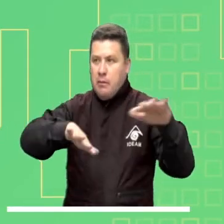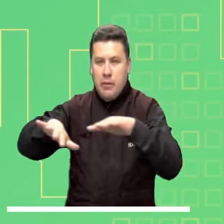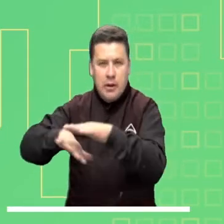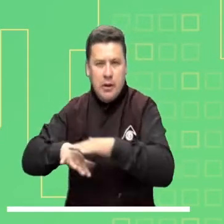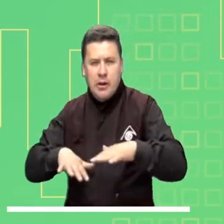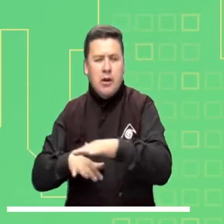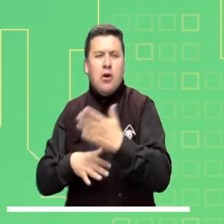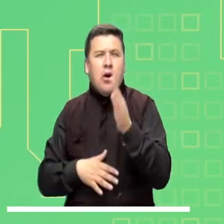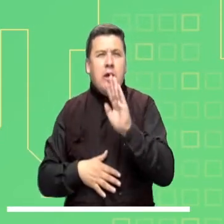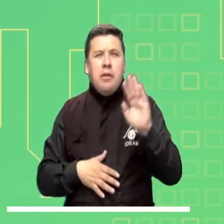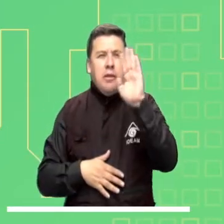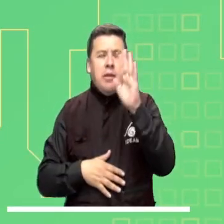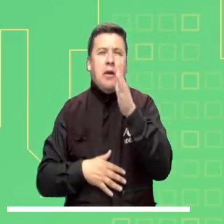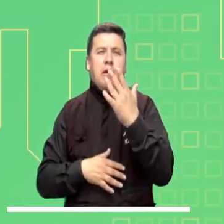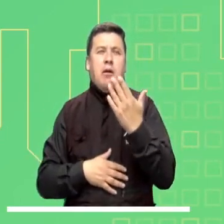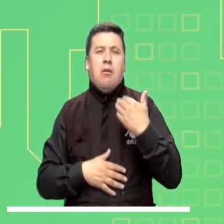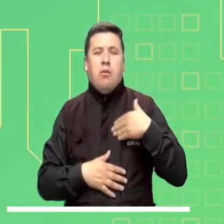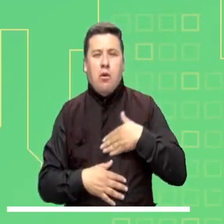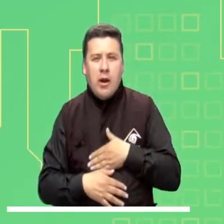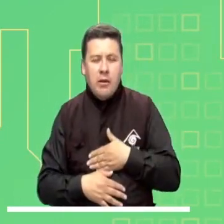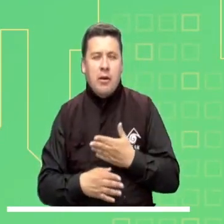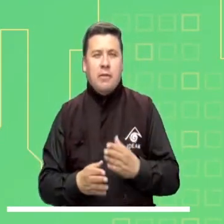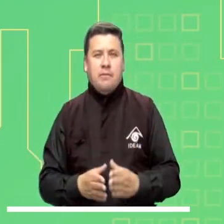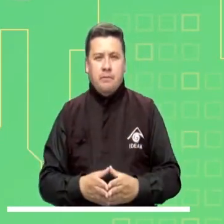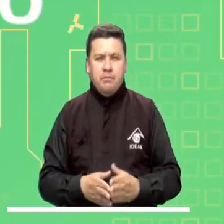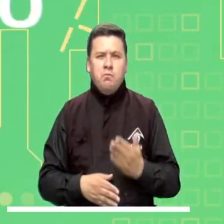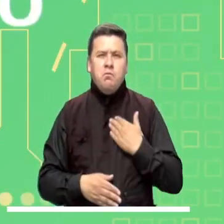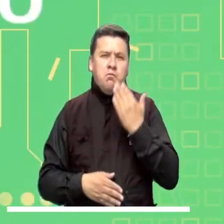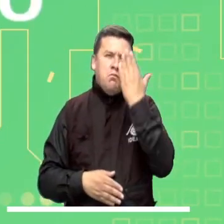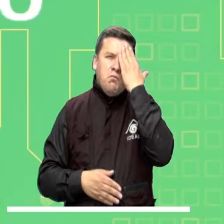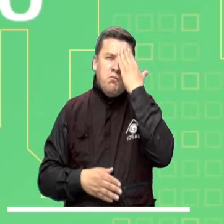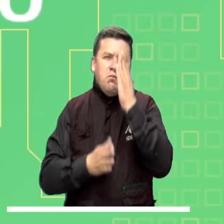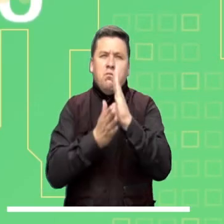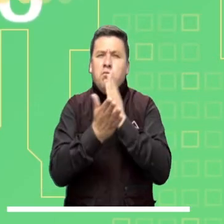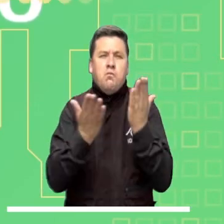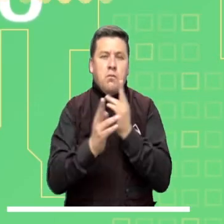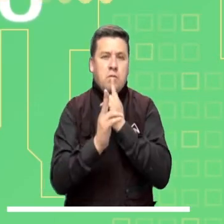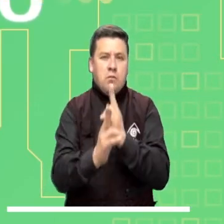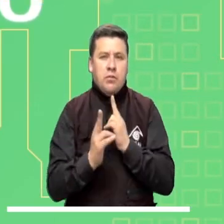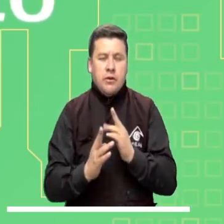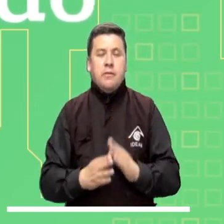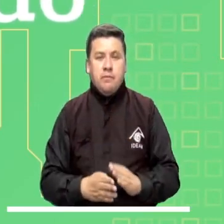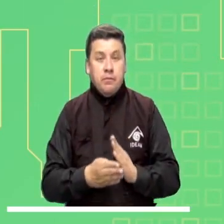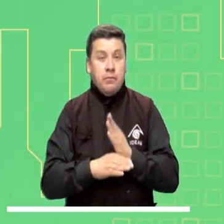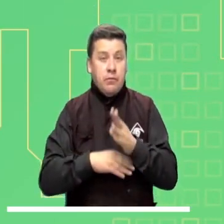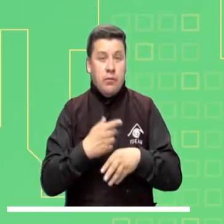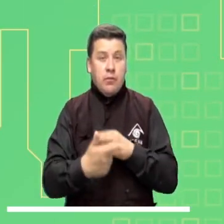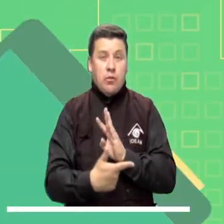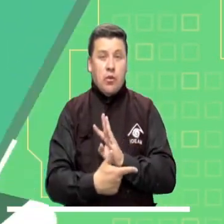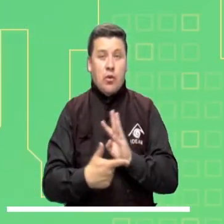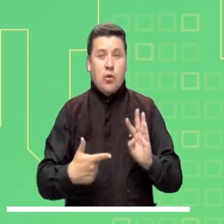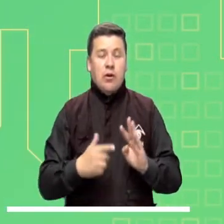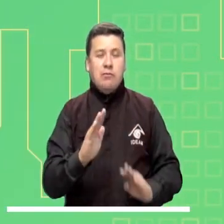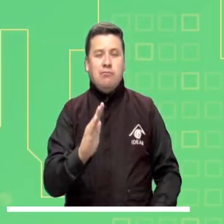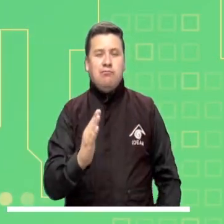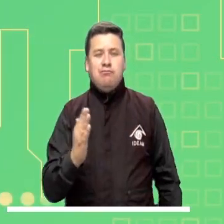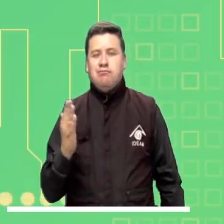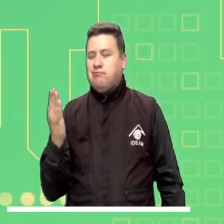los departamentos de Bolívar. Manténgase bien informado y en tiempo real a través de nuestra aplicación Mi